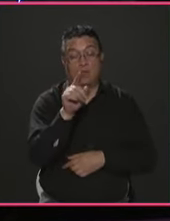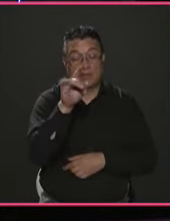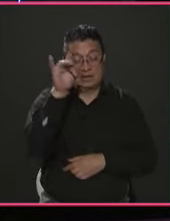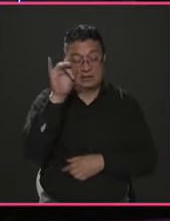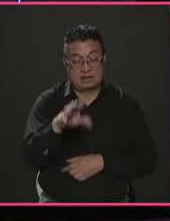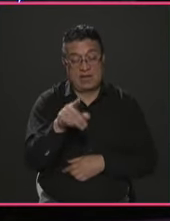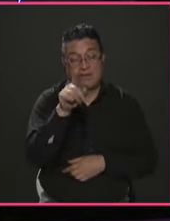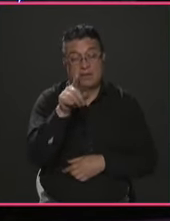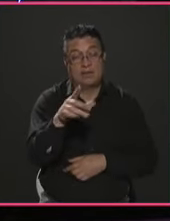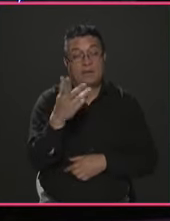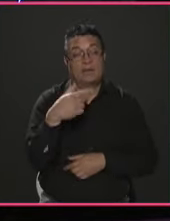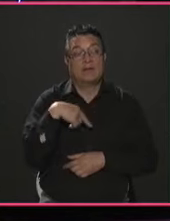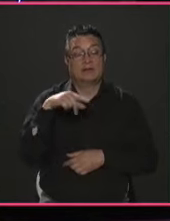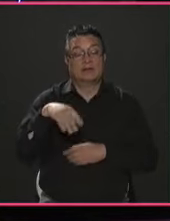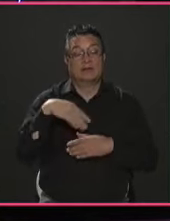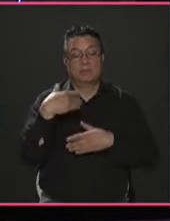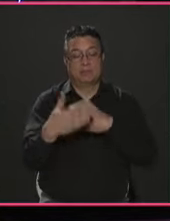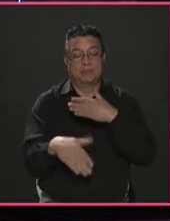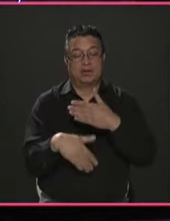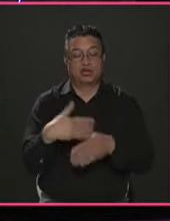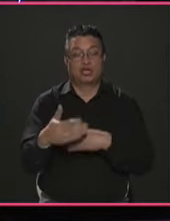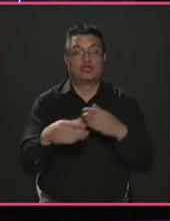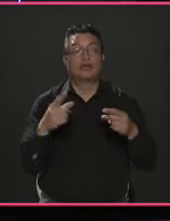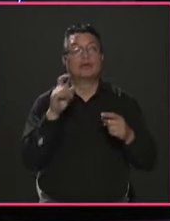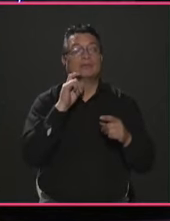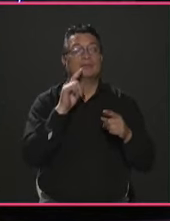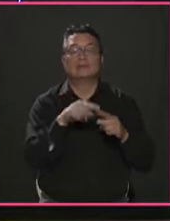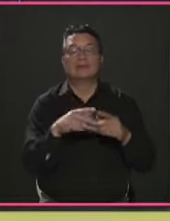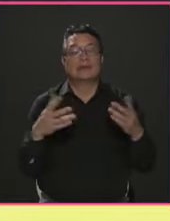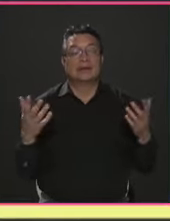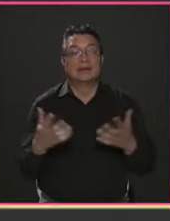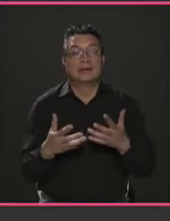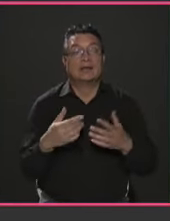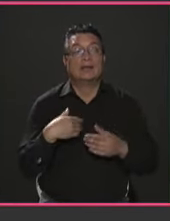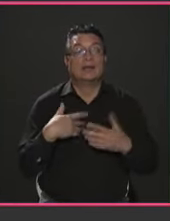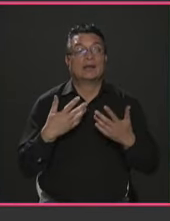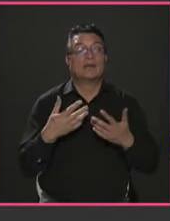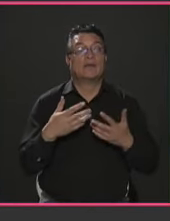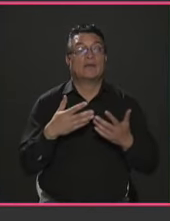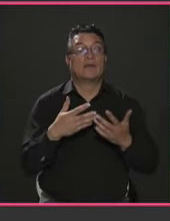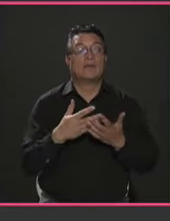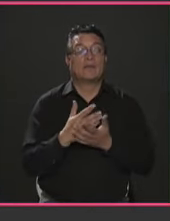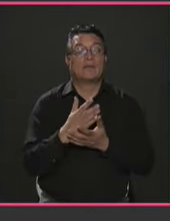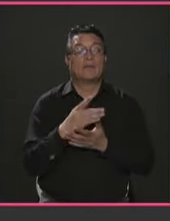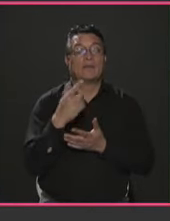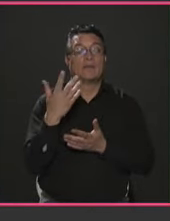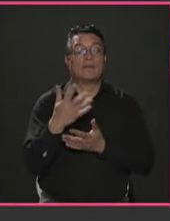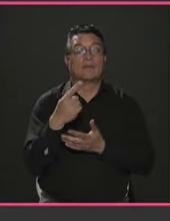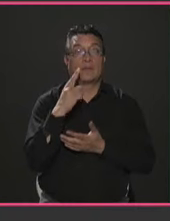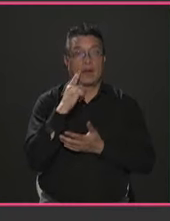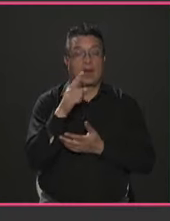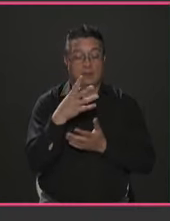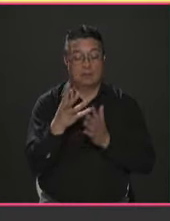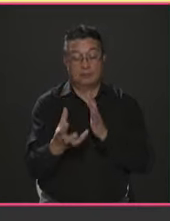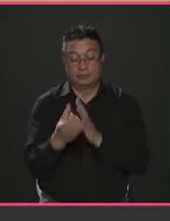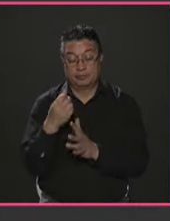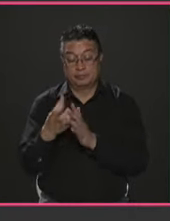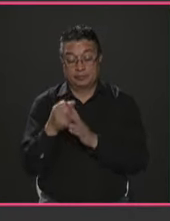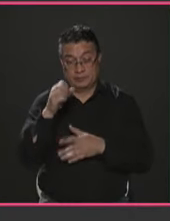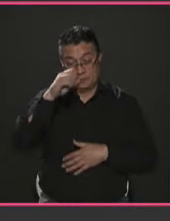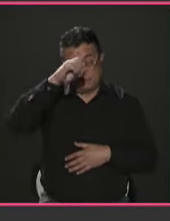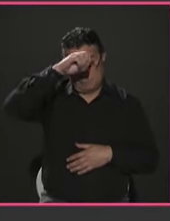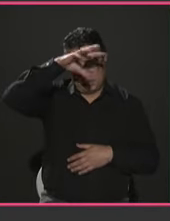saber de este proceso que consiste bacteri que se extrae de las